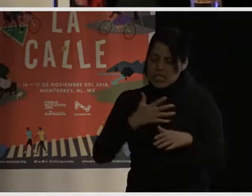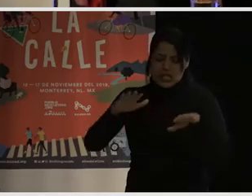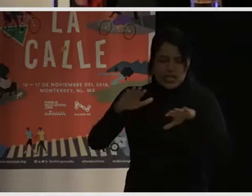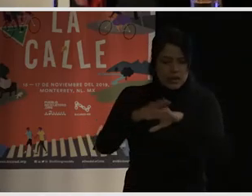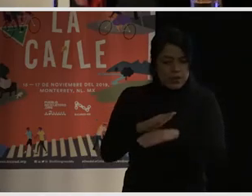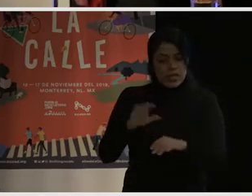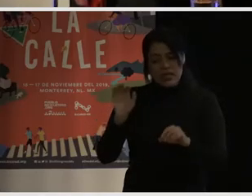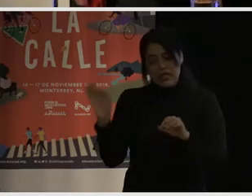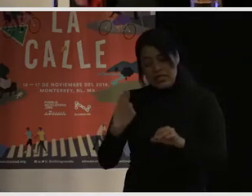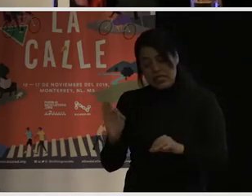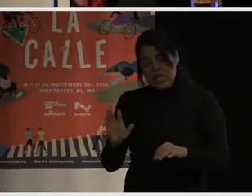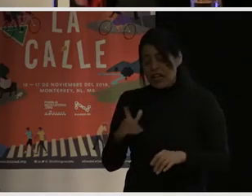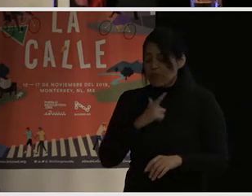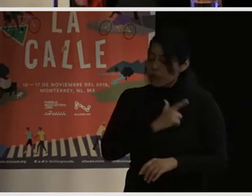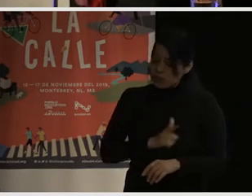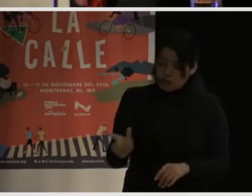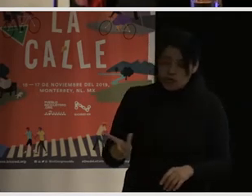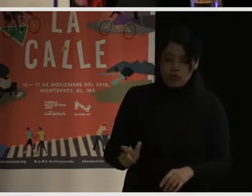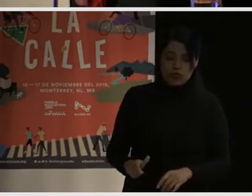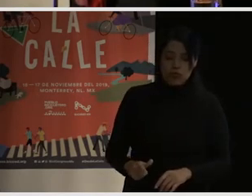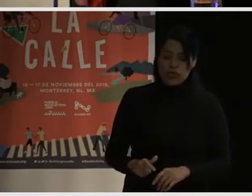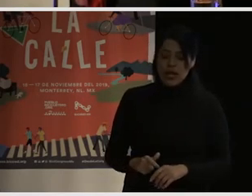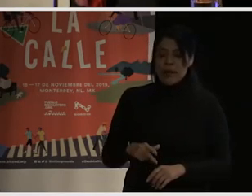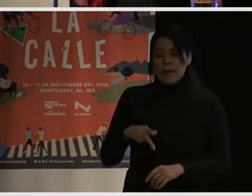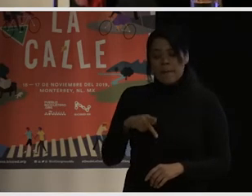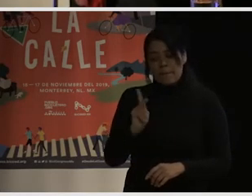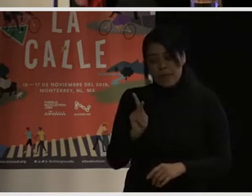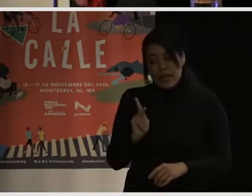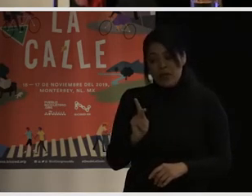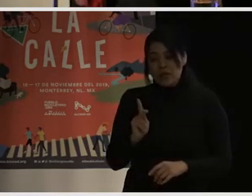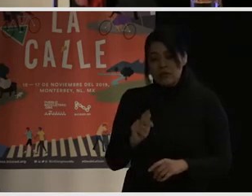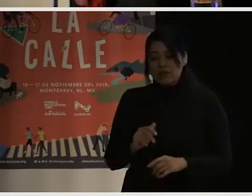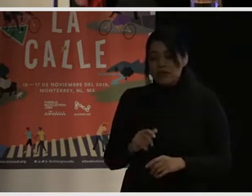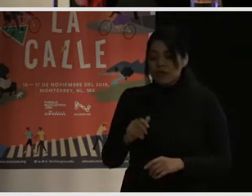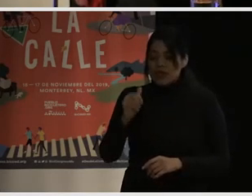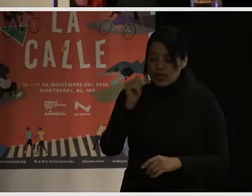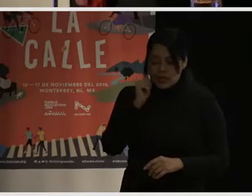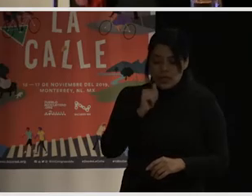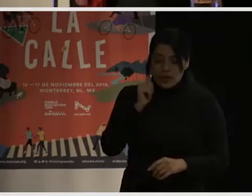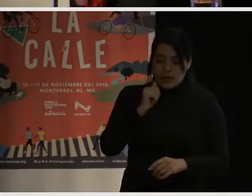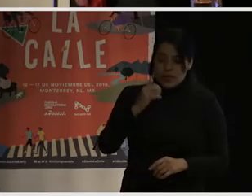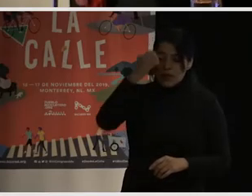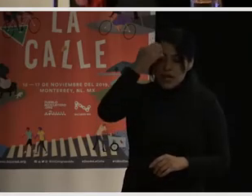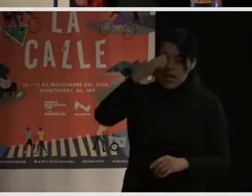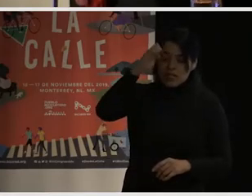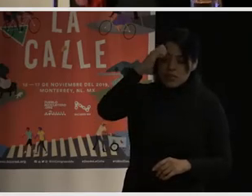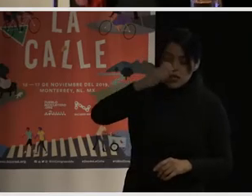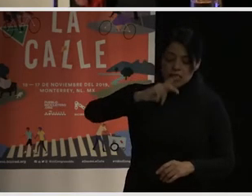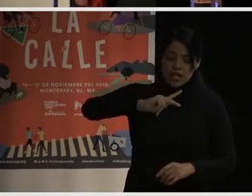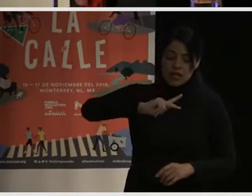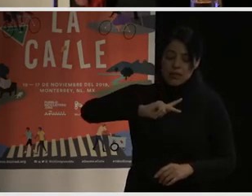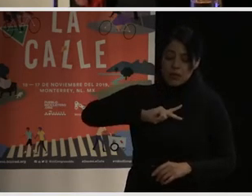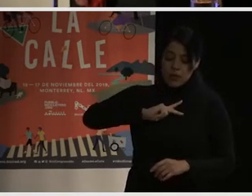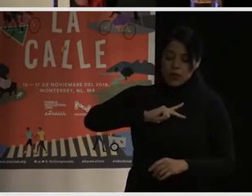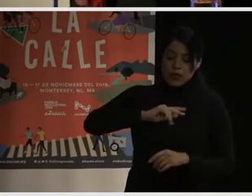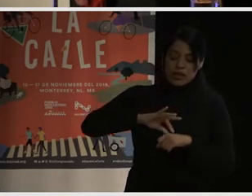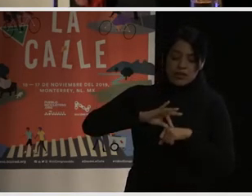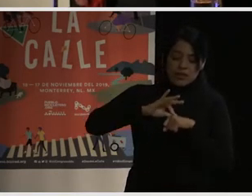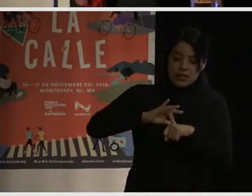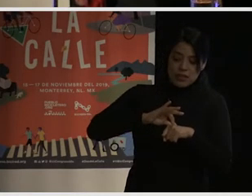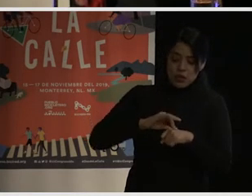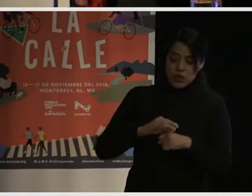mucho porque costó mucho trabajo llegar a esa definición pero siempre hay la experiencia del usuario no del vecino que te puede abonar algo